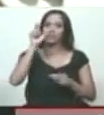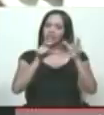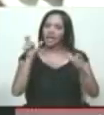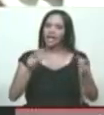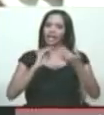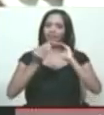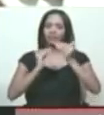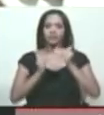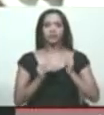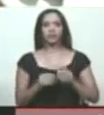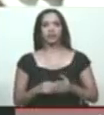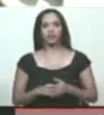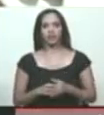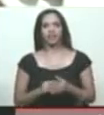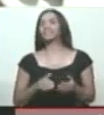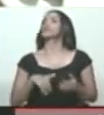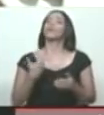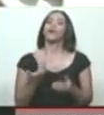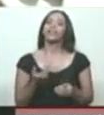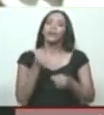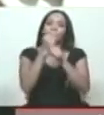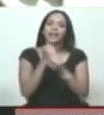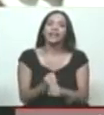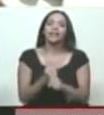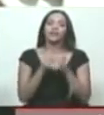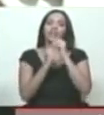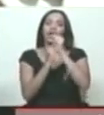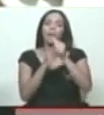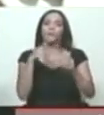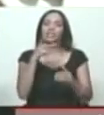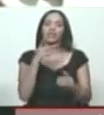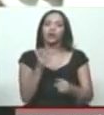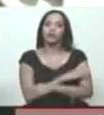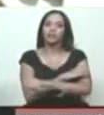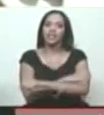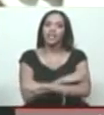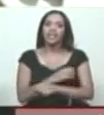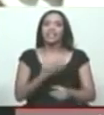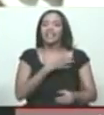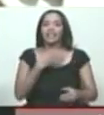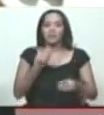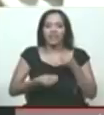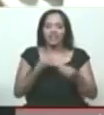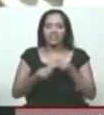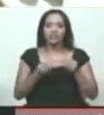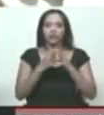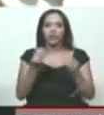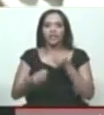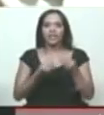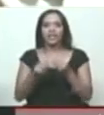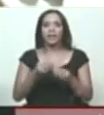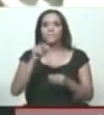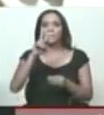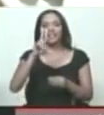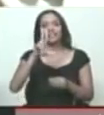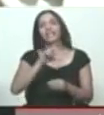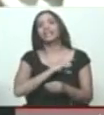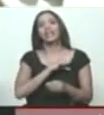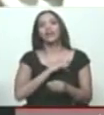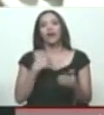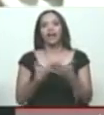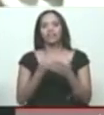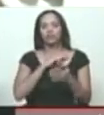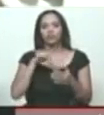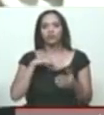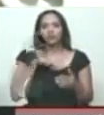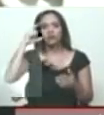Que se puede esperar de un liderazgo político de la derecha, que es capaz de hacer todo lo que han hecho del 23 de enero hasta nuestros días. ¿Qué se puede